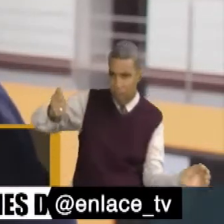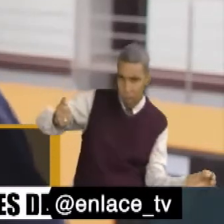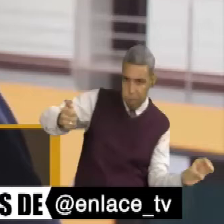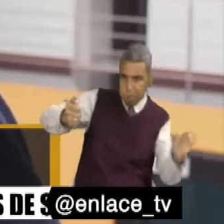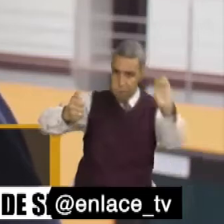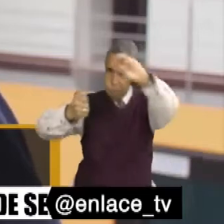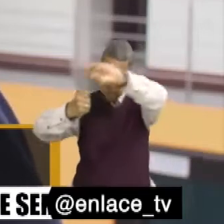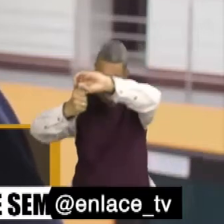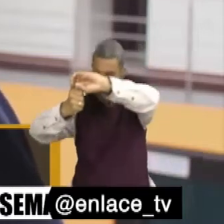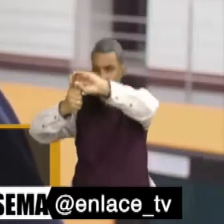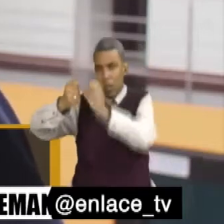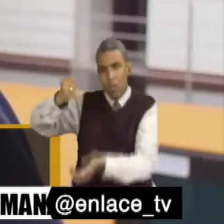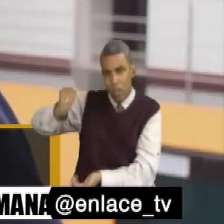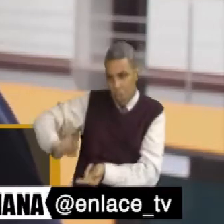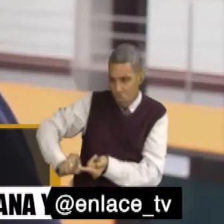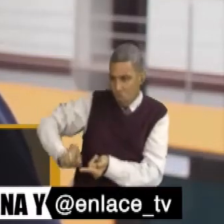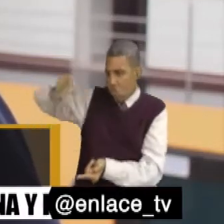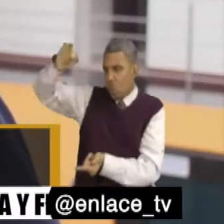pueden brindar